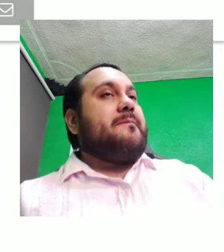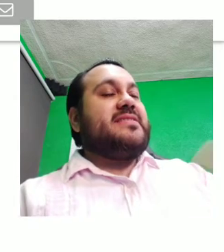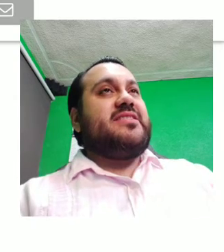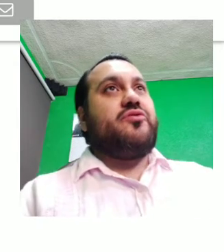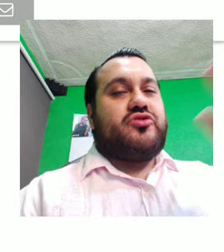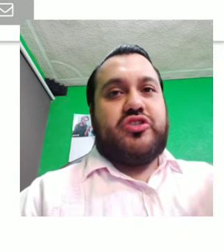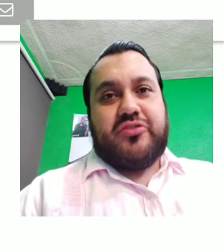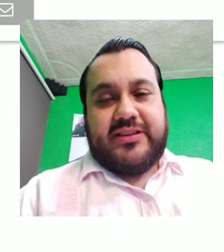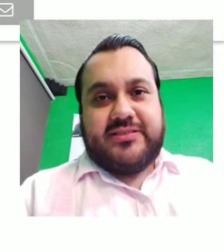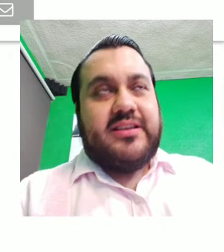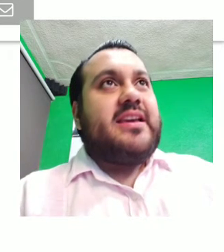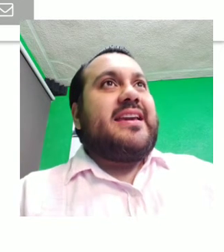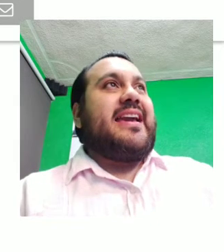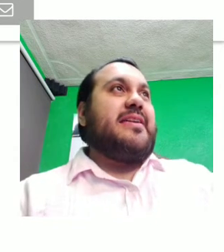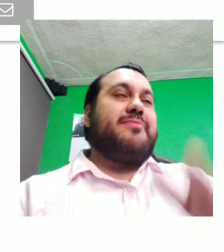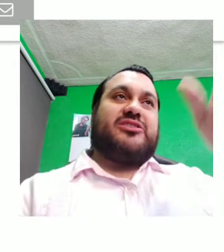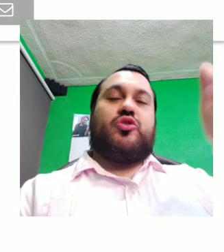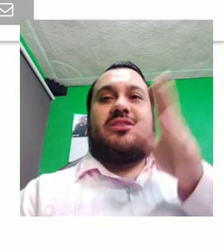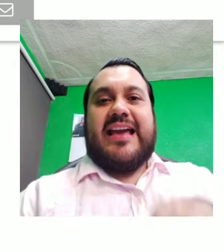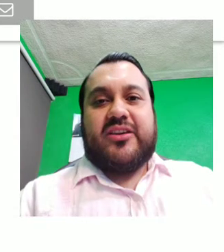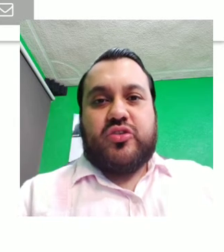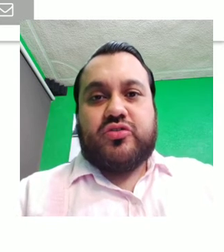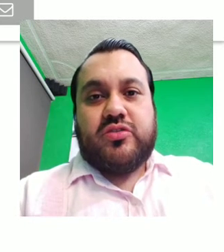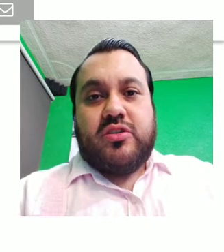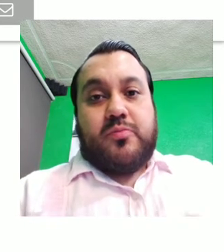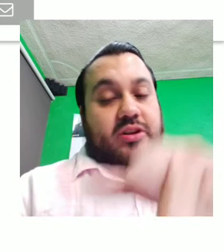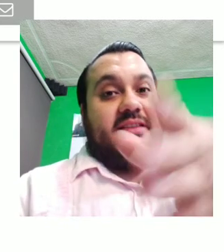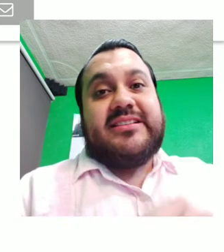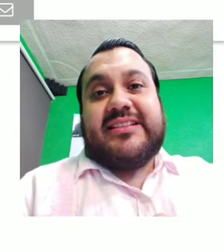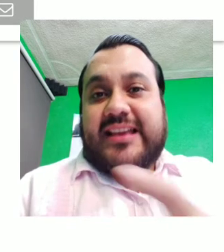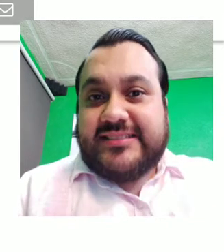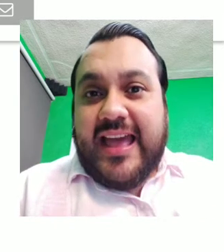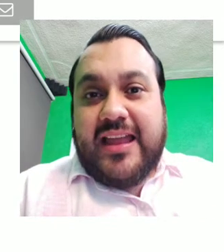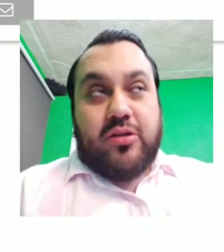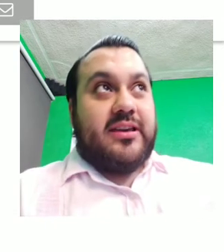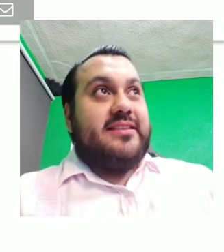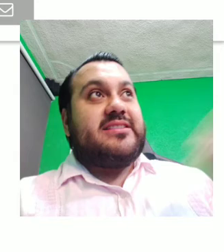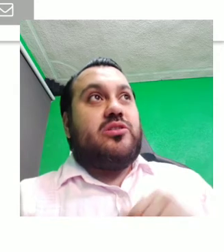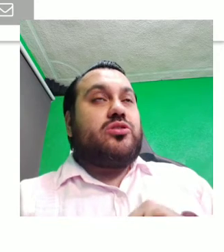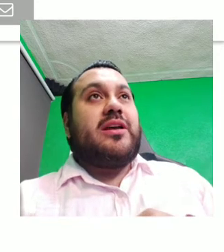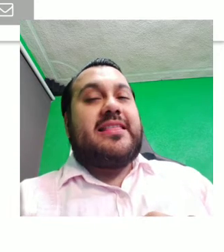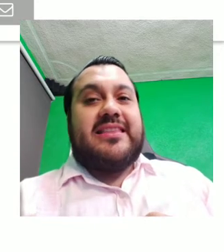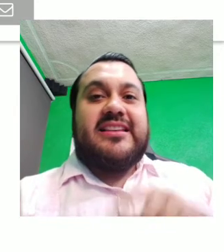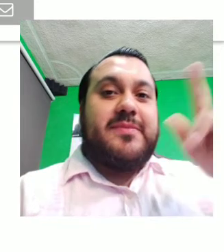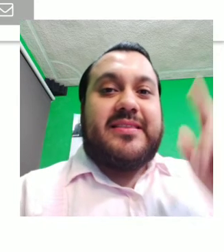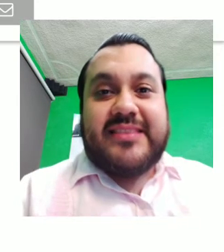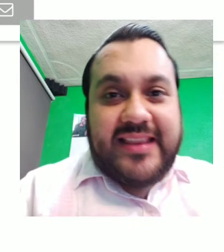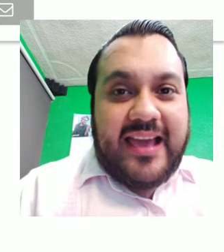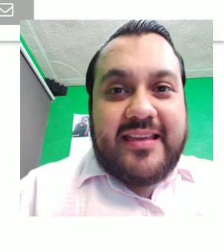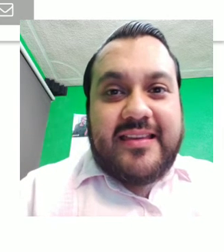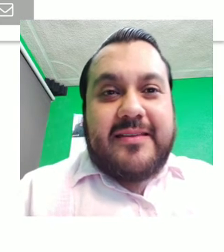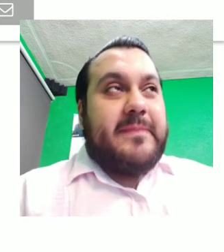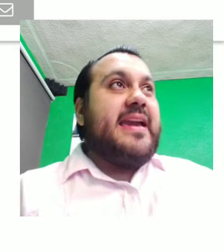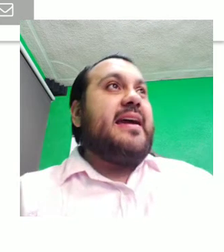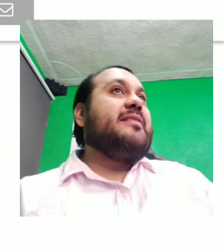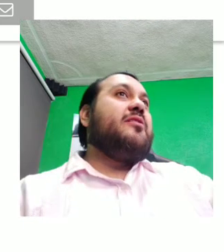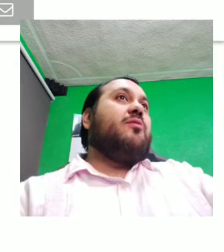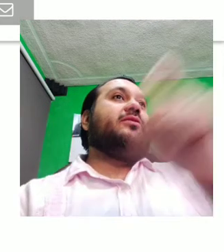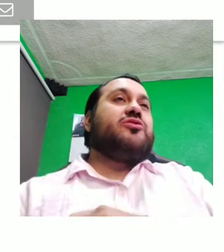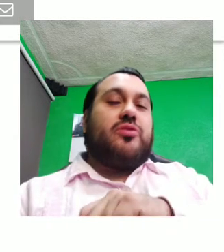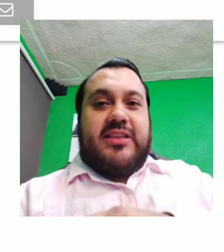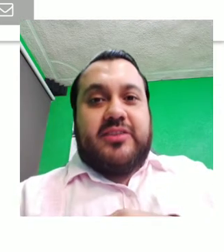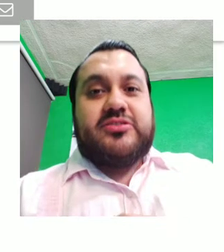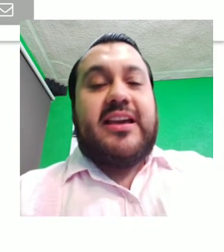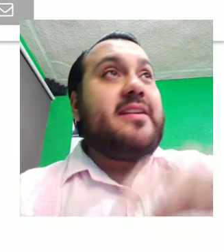más defunciones que hayan más contagios porque dicen ahí está lo que dice el doctor gatell es mentira vean